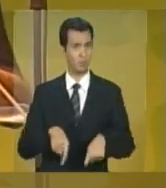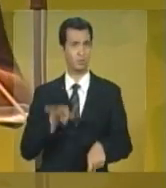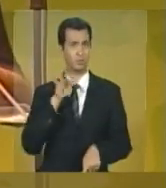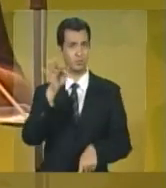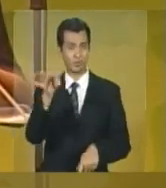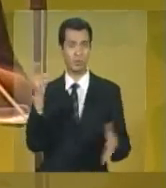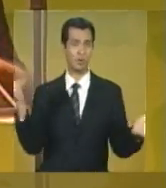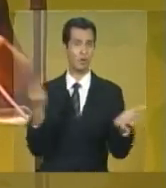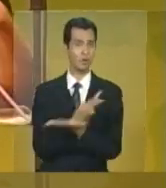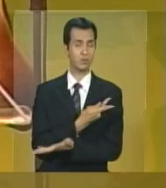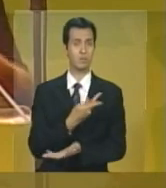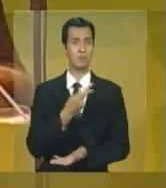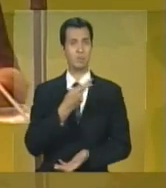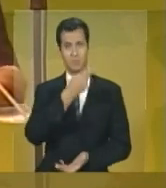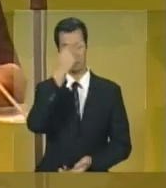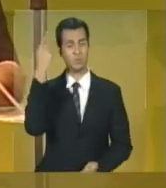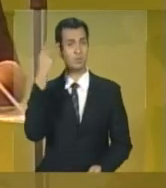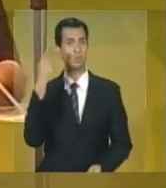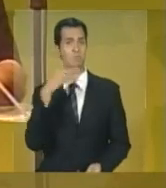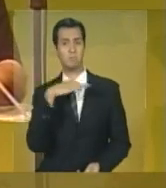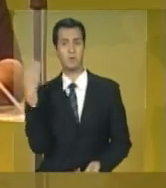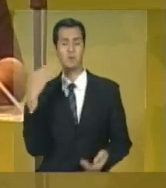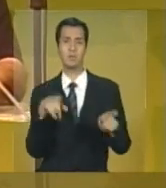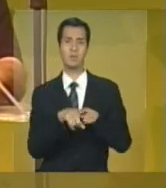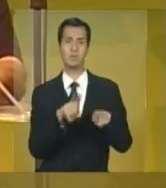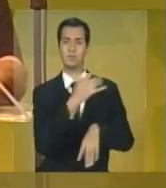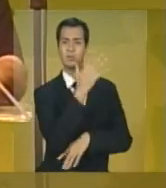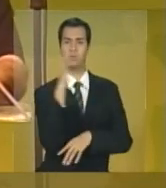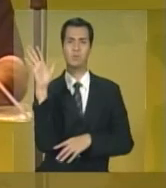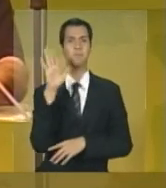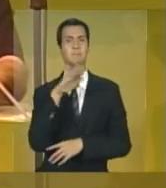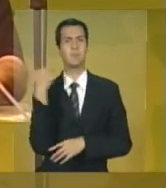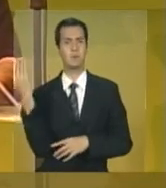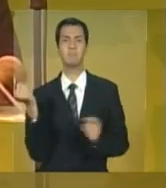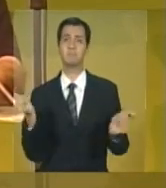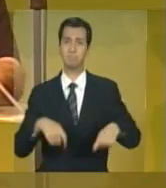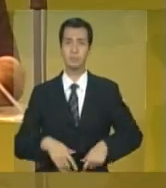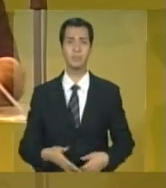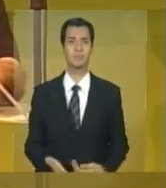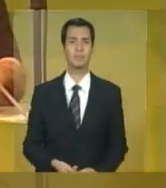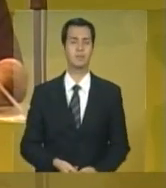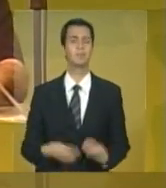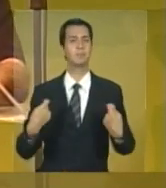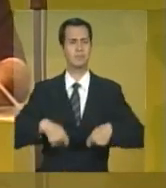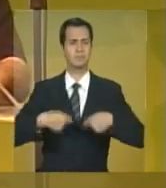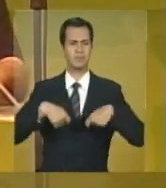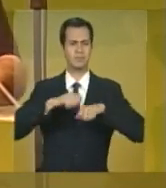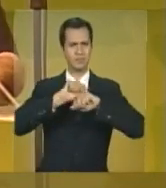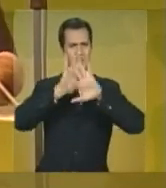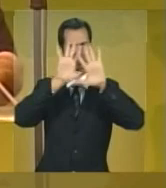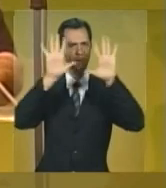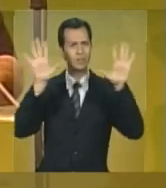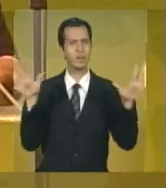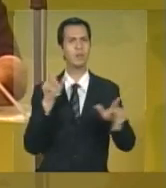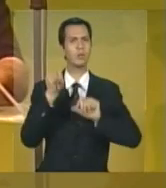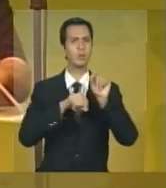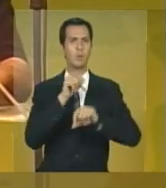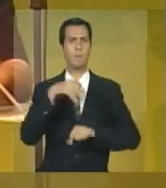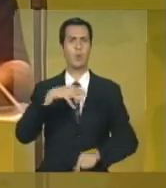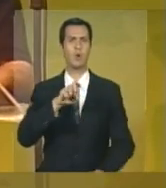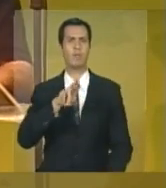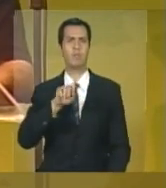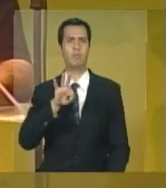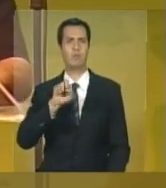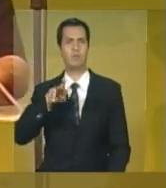no solo a los seres humanos, sino a la biodiversidad. Tiene que haber una clara moratoria y